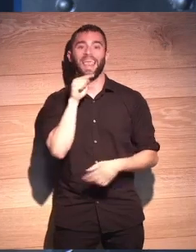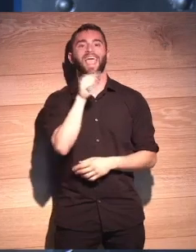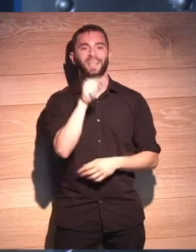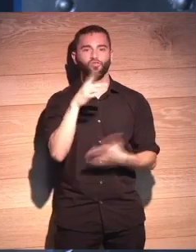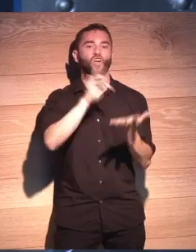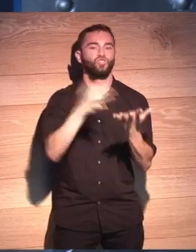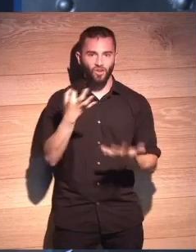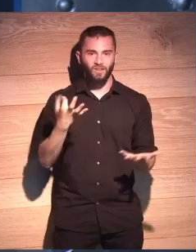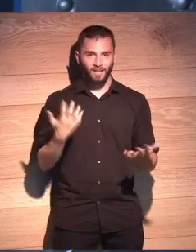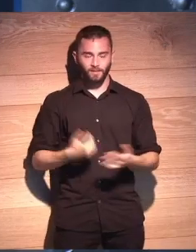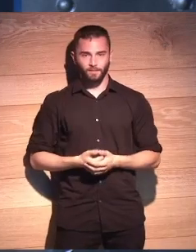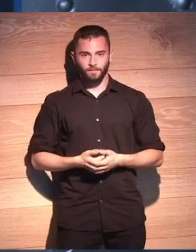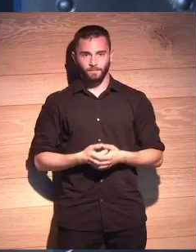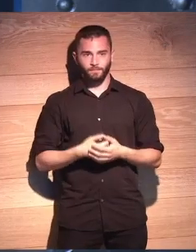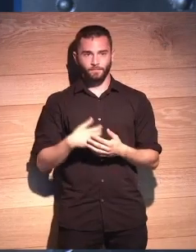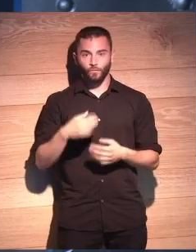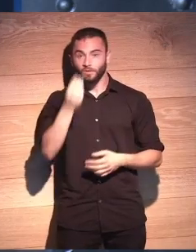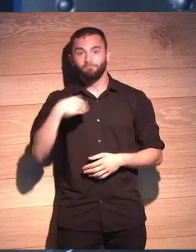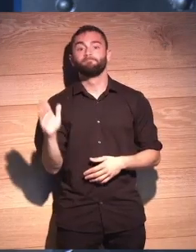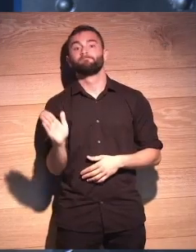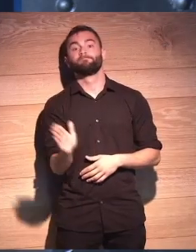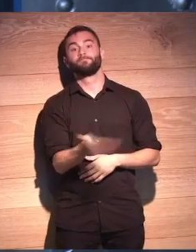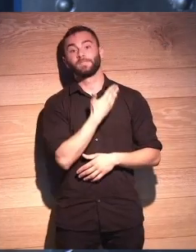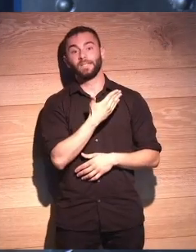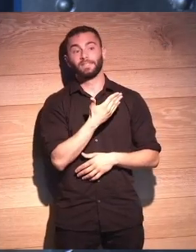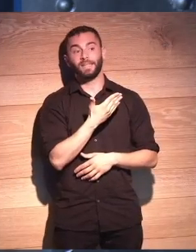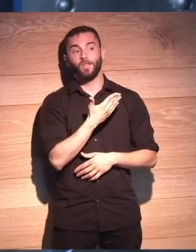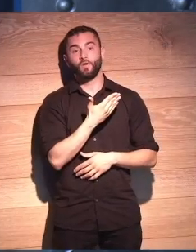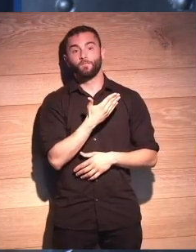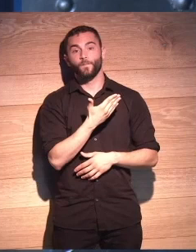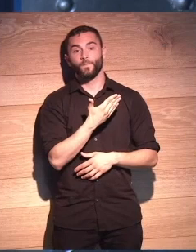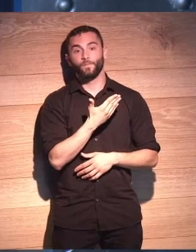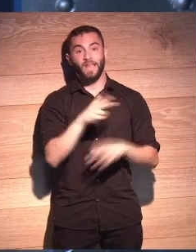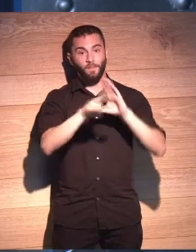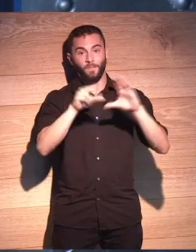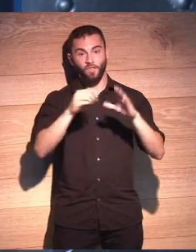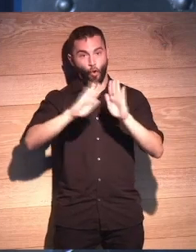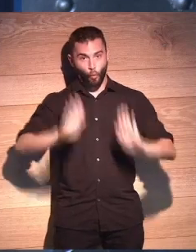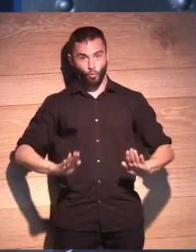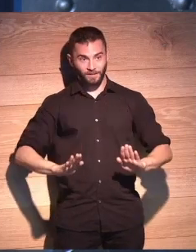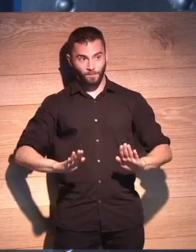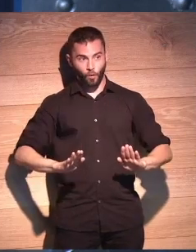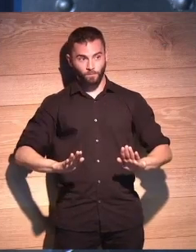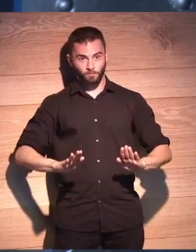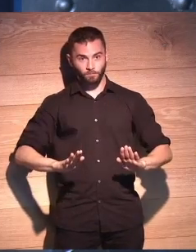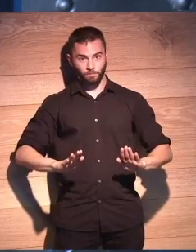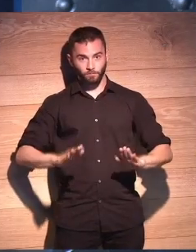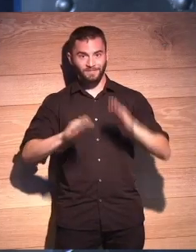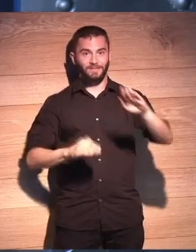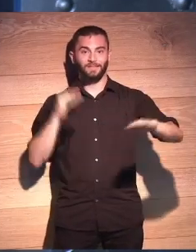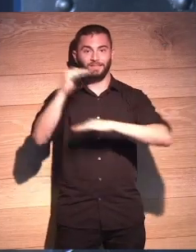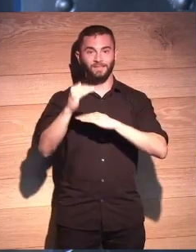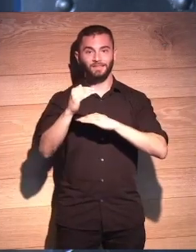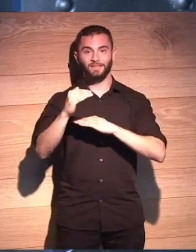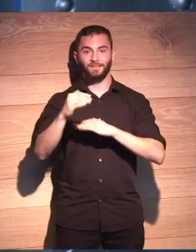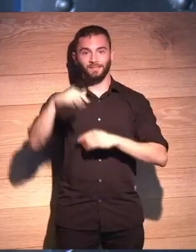¿no? Y nos hemos saltado ya, sí que sí, el último vídeo, este del gran salto de la llegada del